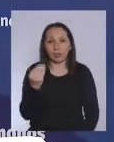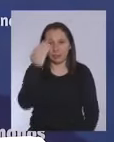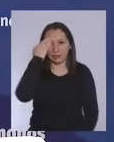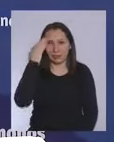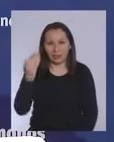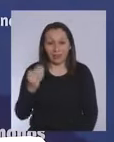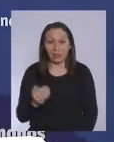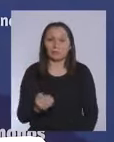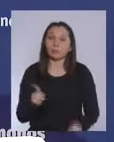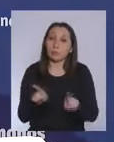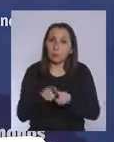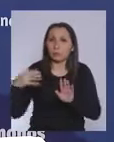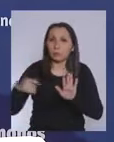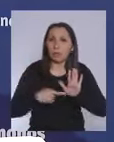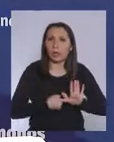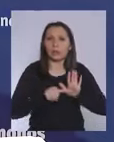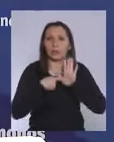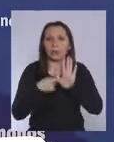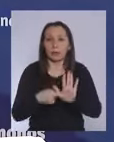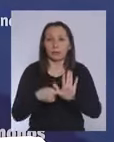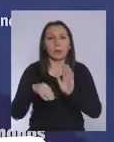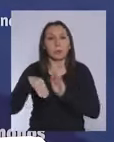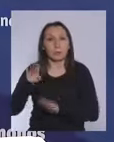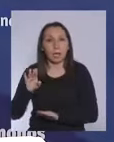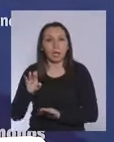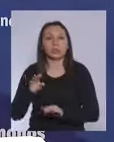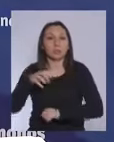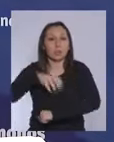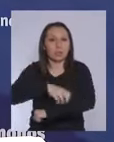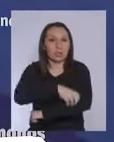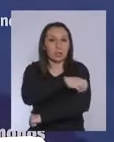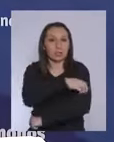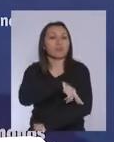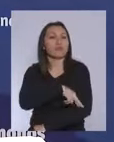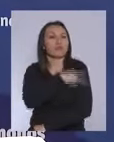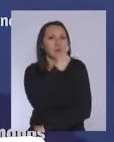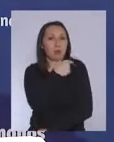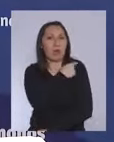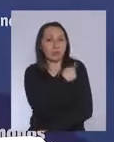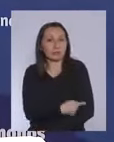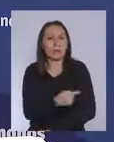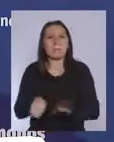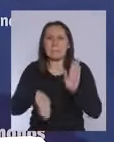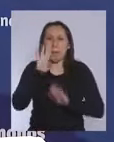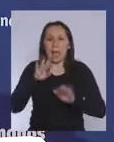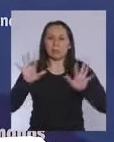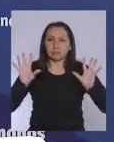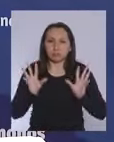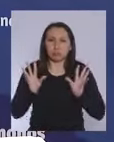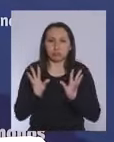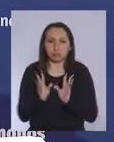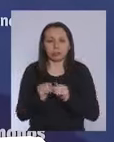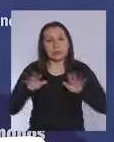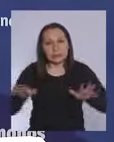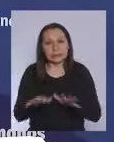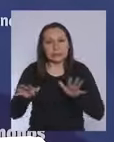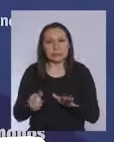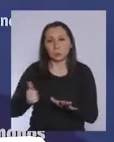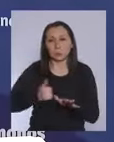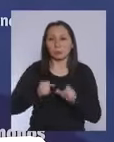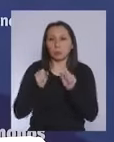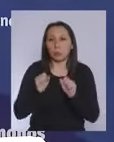hay que destacar que son la mayoría de las regiones del norte de chile- que han hecho un enorme esfuerzo y que han